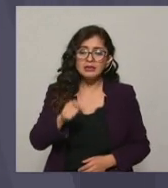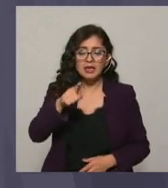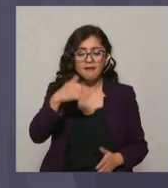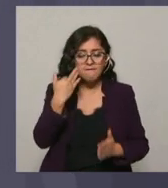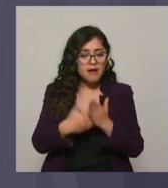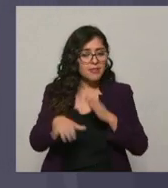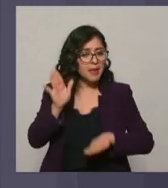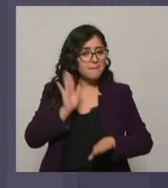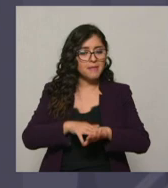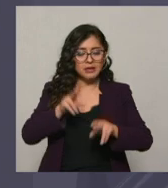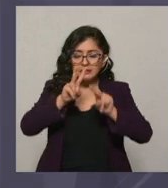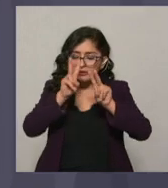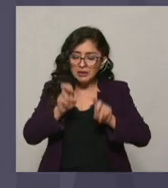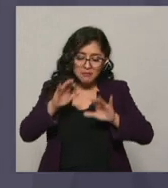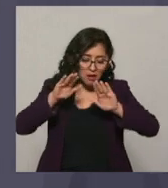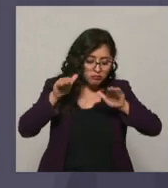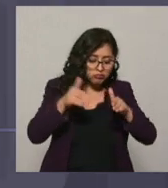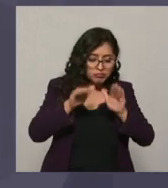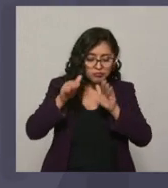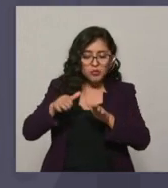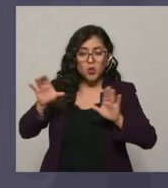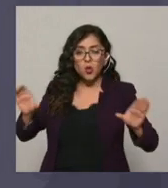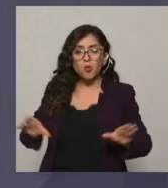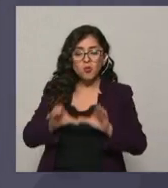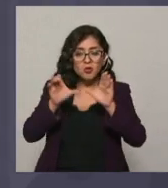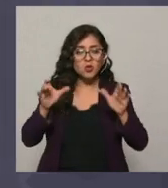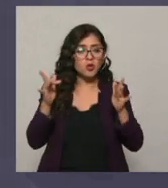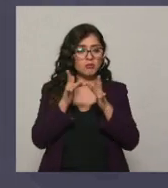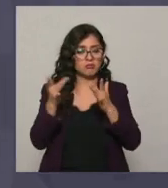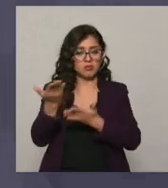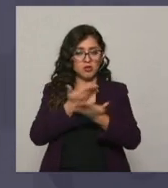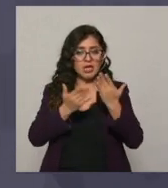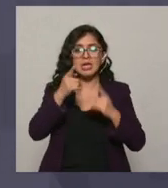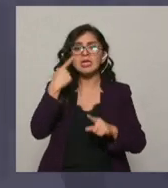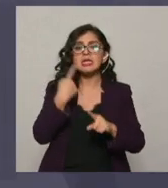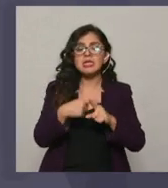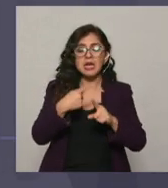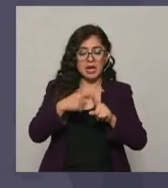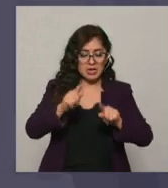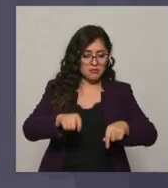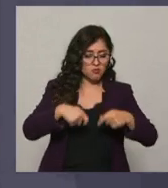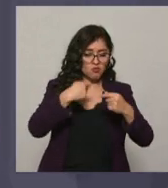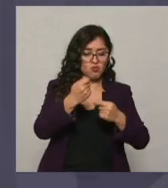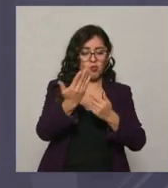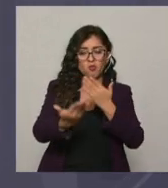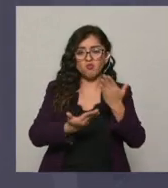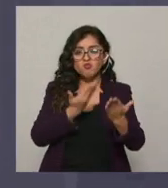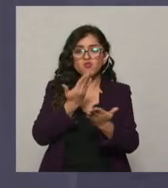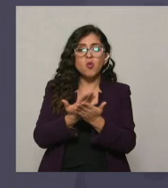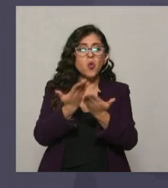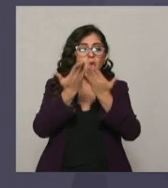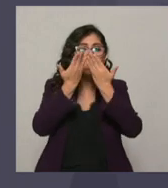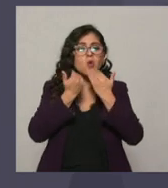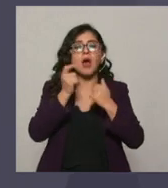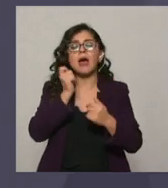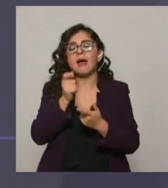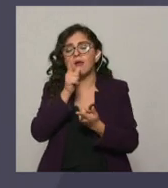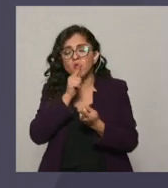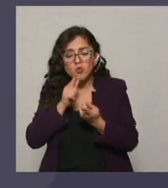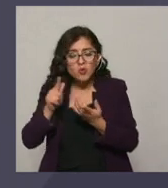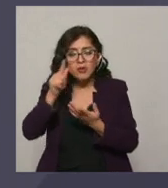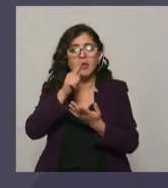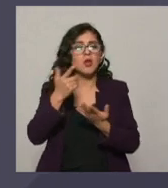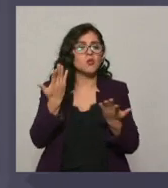de redes sociales, ¿no? Quienes reciben la declaración muchas veces no tienen Twitter,